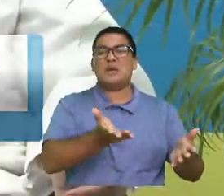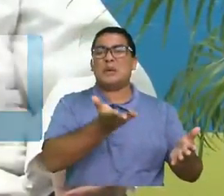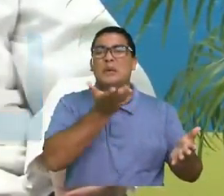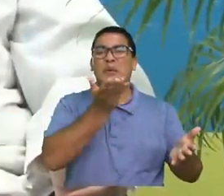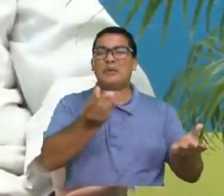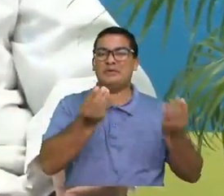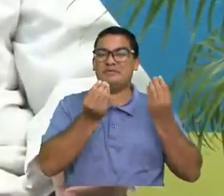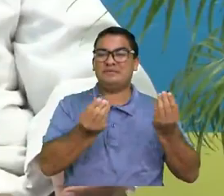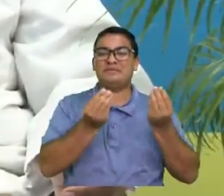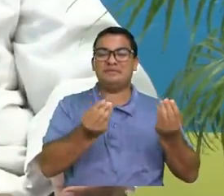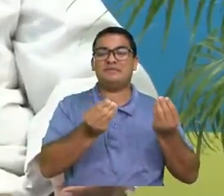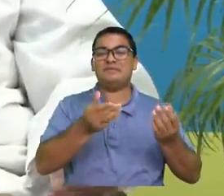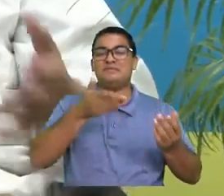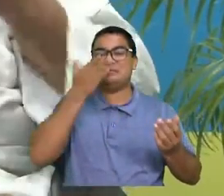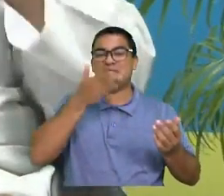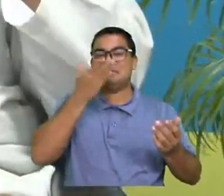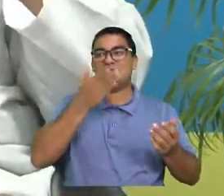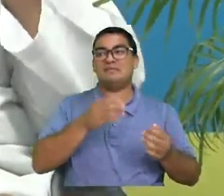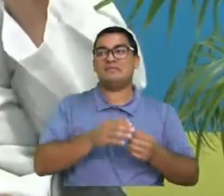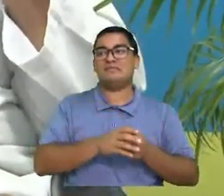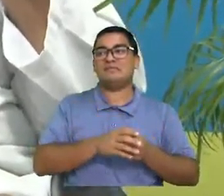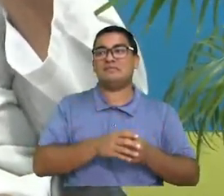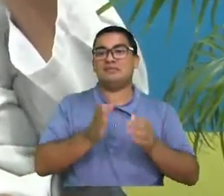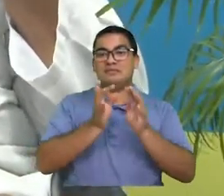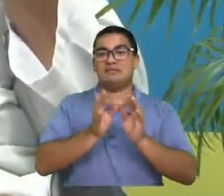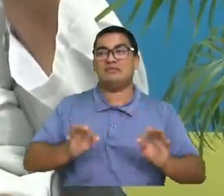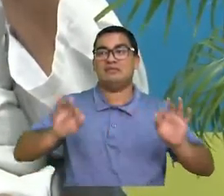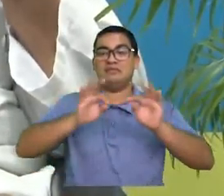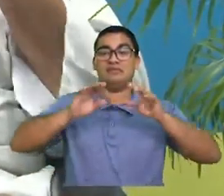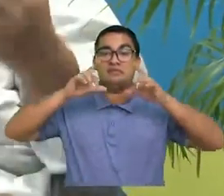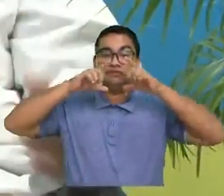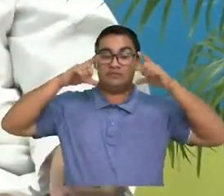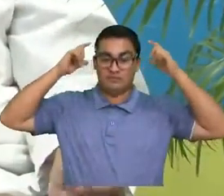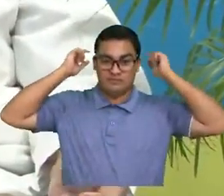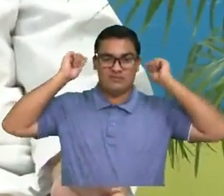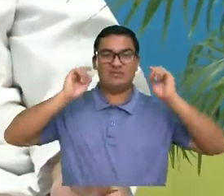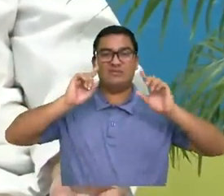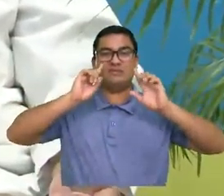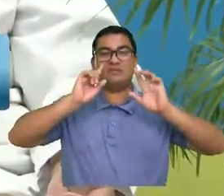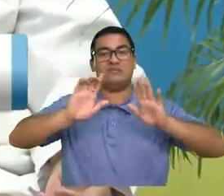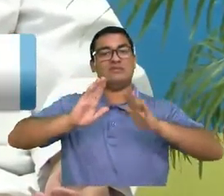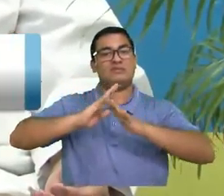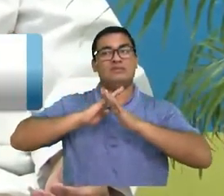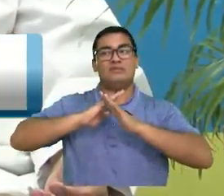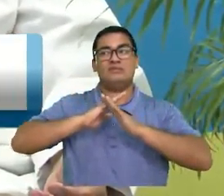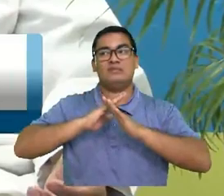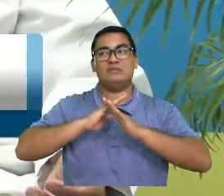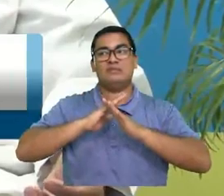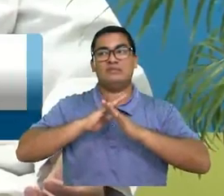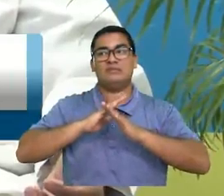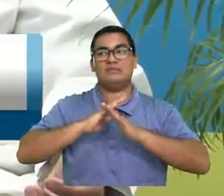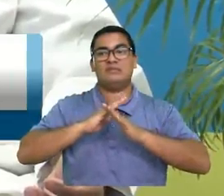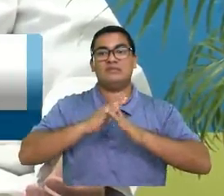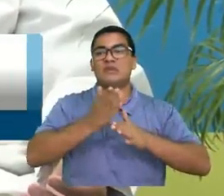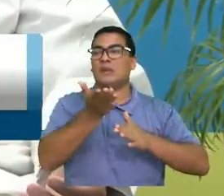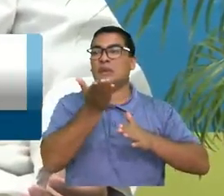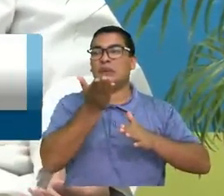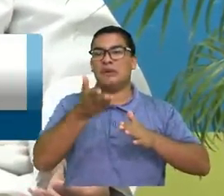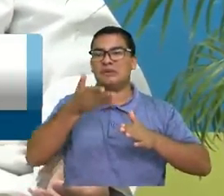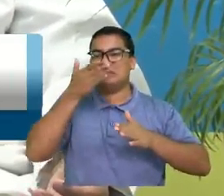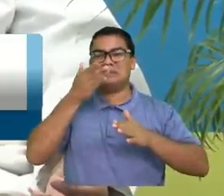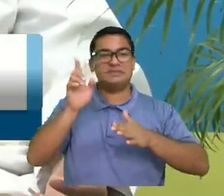van a haber partículas de polvo. Entonces yo tengo que utilizar una mascarilla protectora precisamente por ese polvo